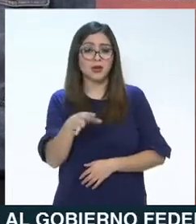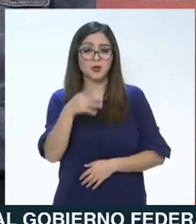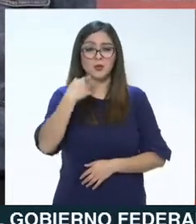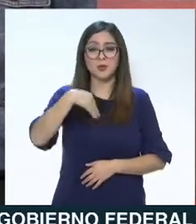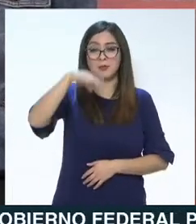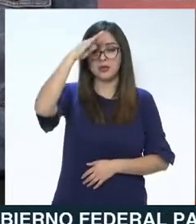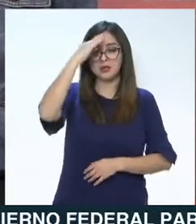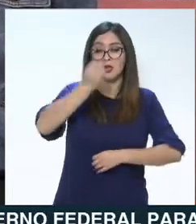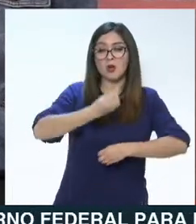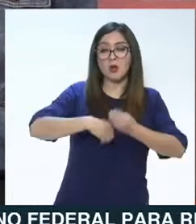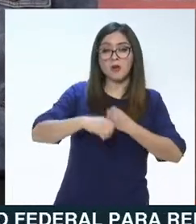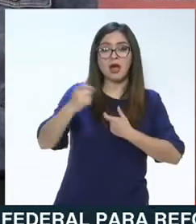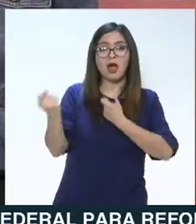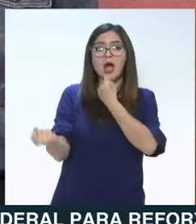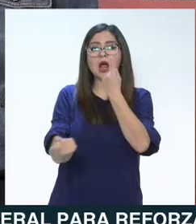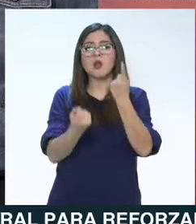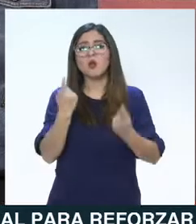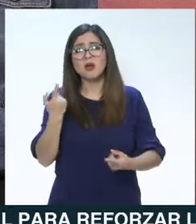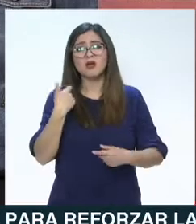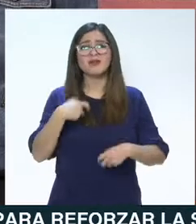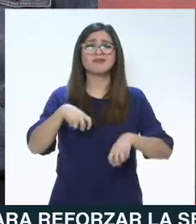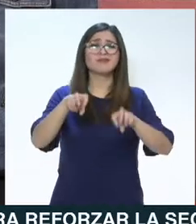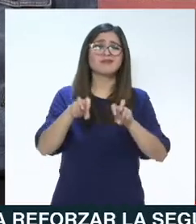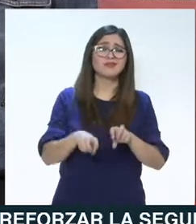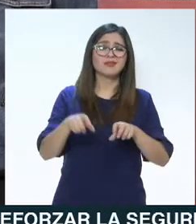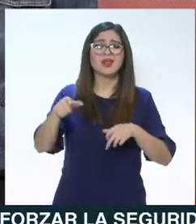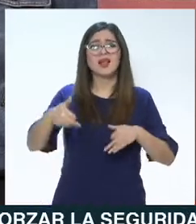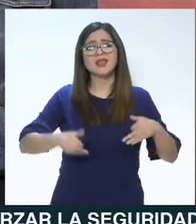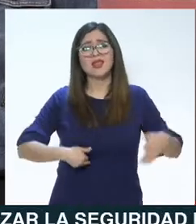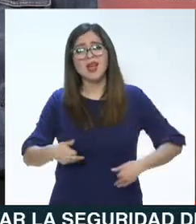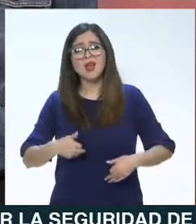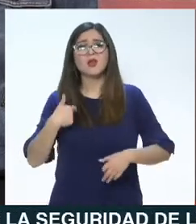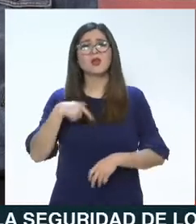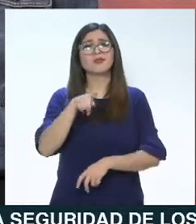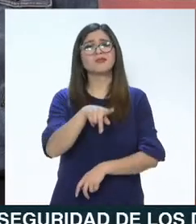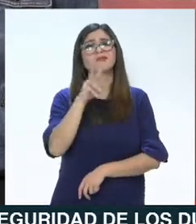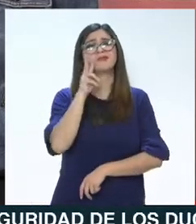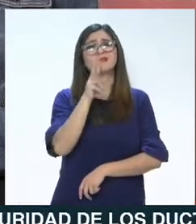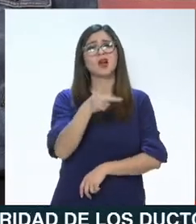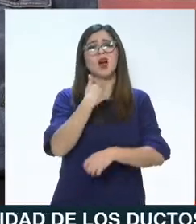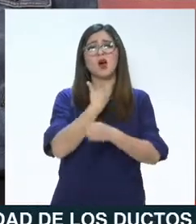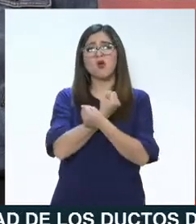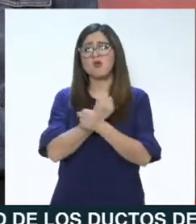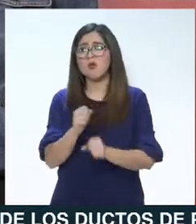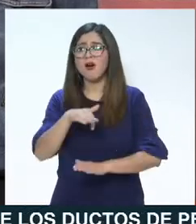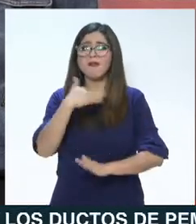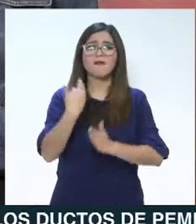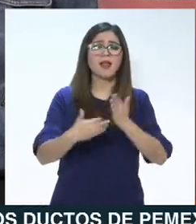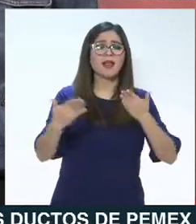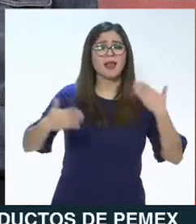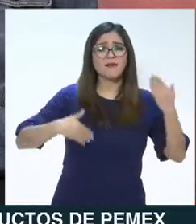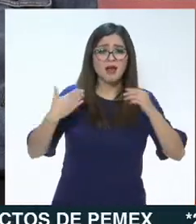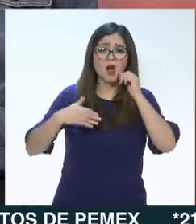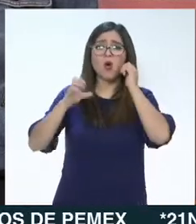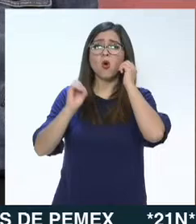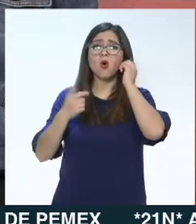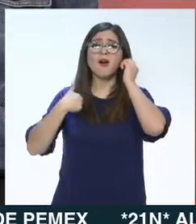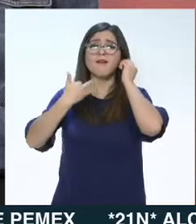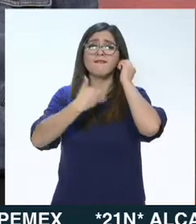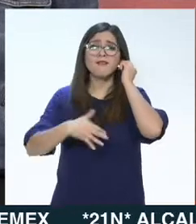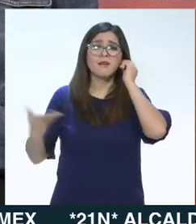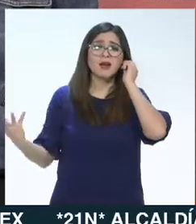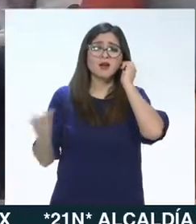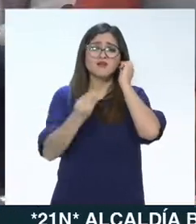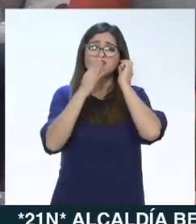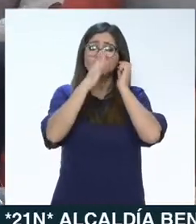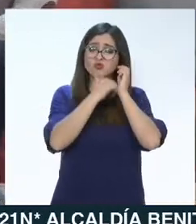porque luego mucha gente teme a eso, ¿no? De que, es que no sé si ir al teatro porque me aburre o no me divierte. O no es para toda la familia. No es para toda la familia. ¿No? Y de verdad esta es